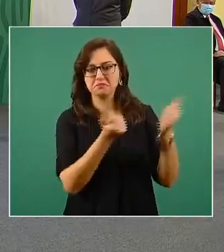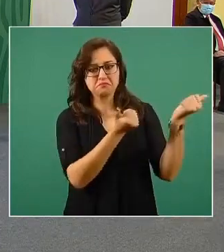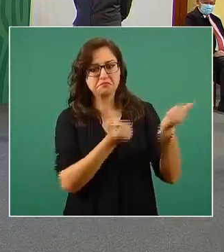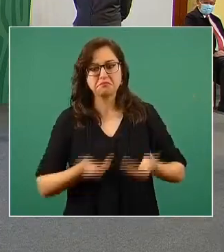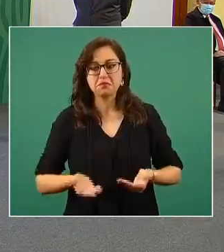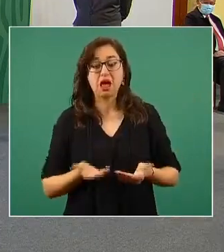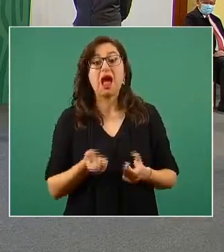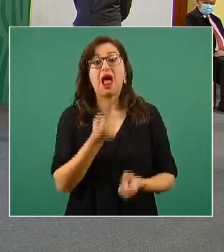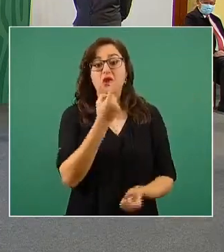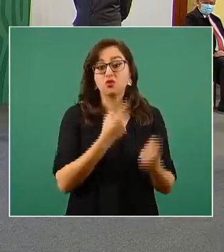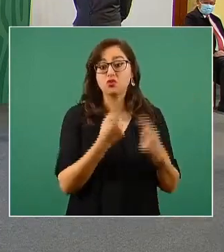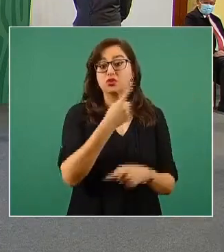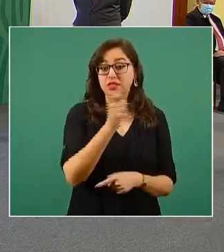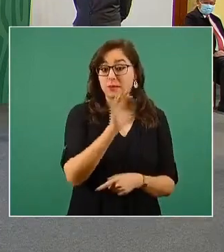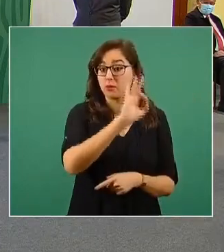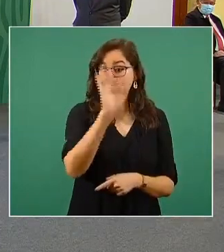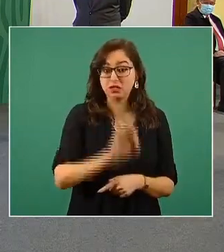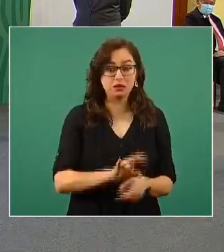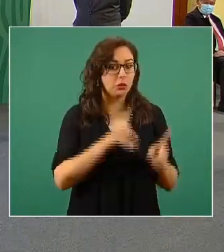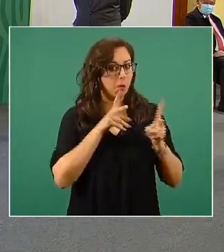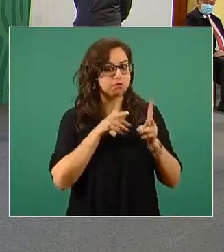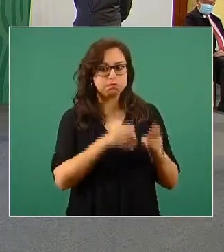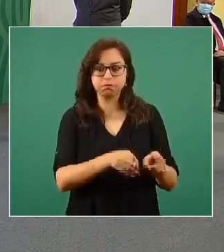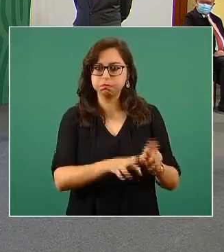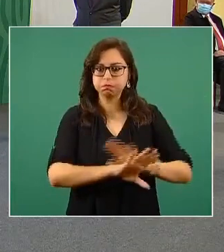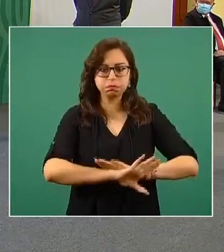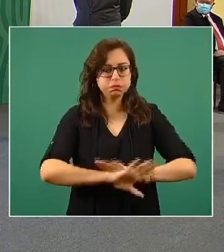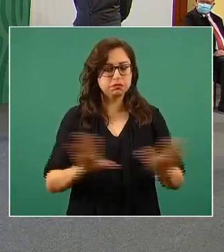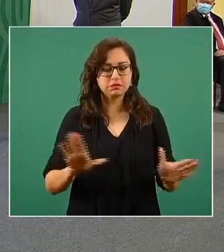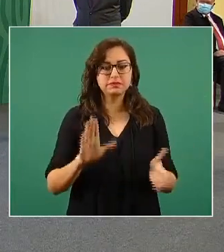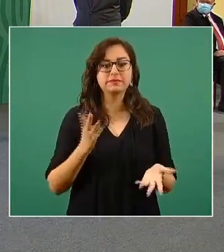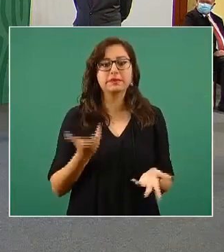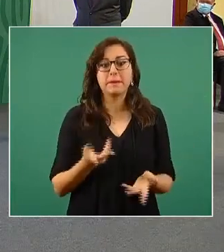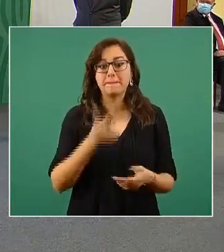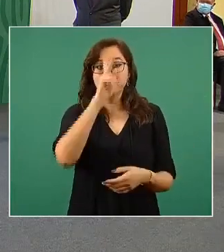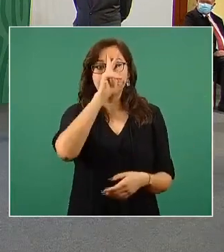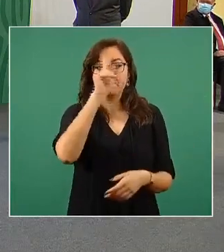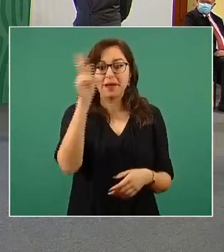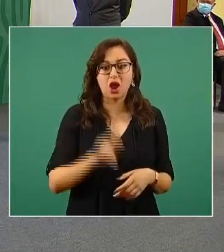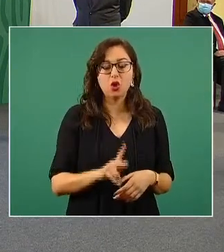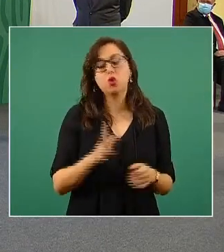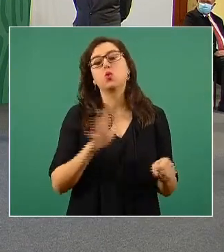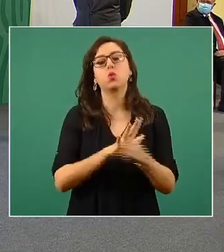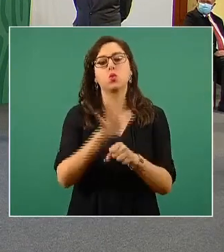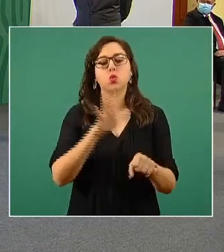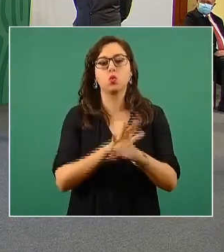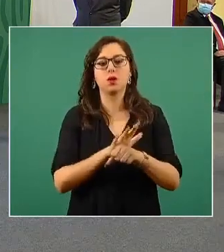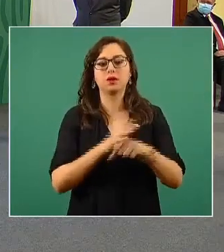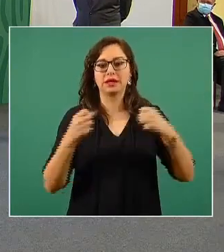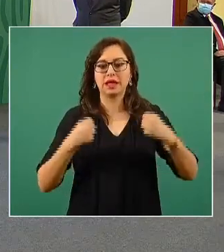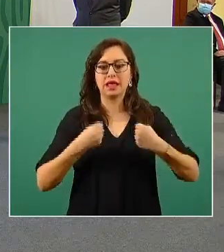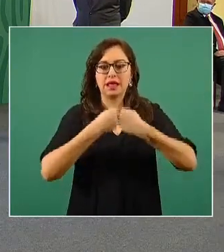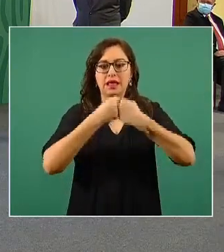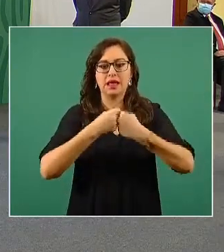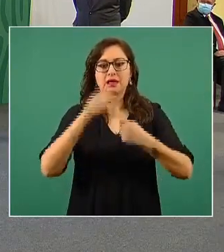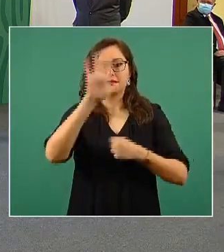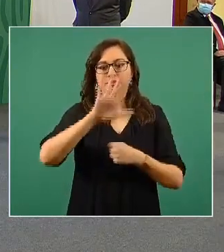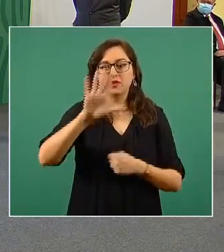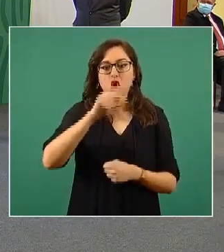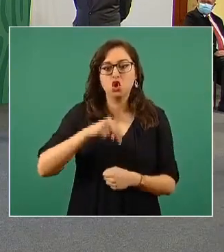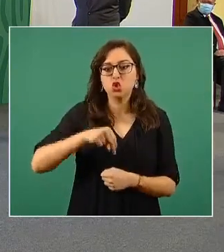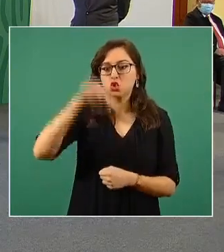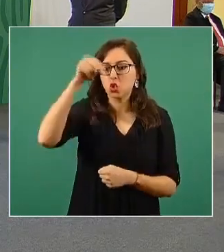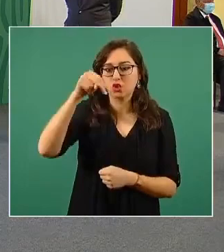100%. La zona más afectada fue esta de el Pacífico Norte. Ese es donde prácticamente los